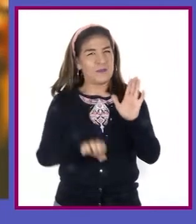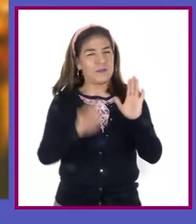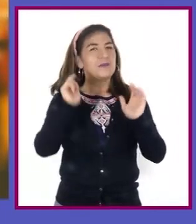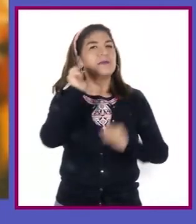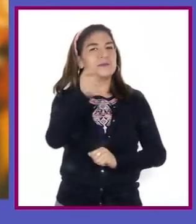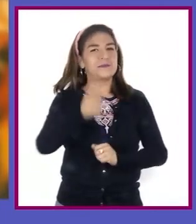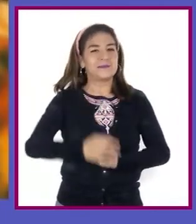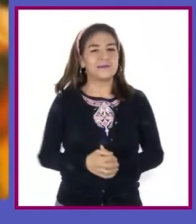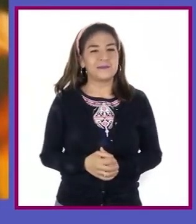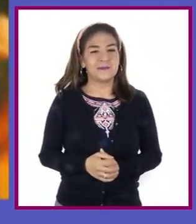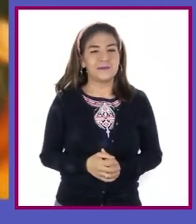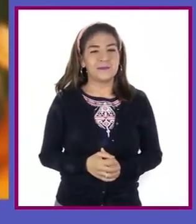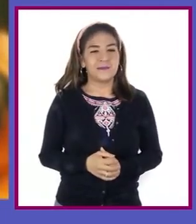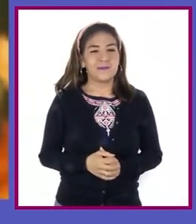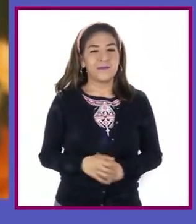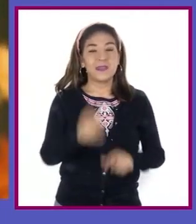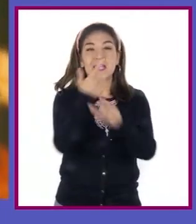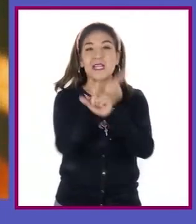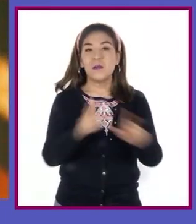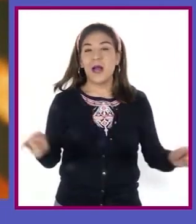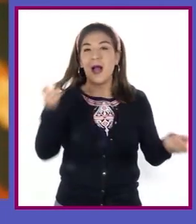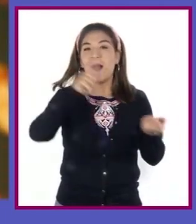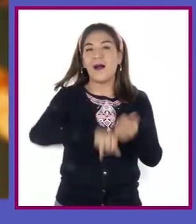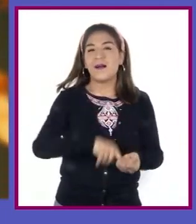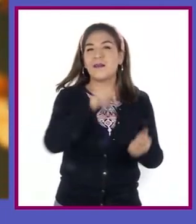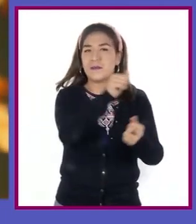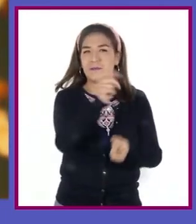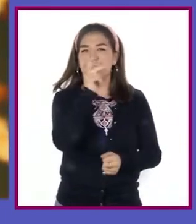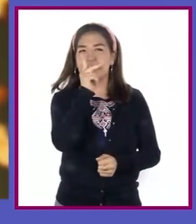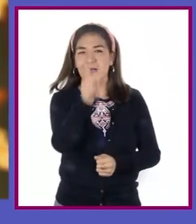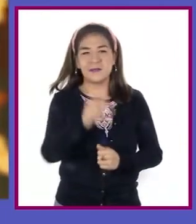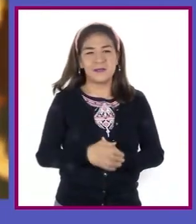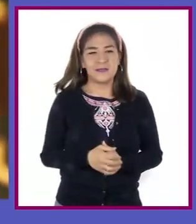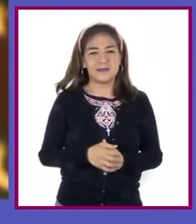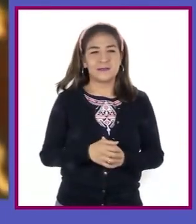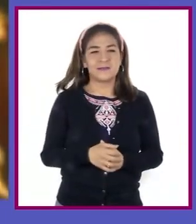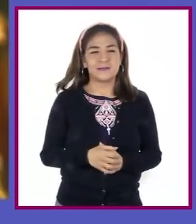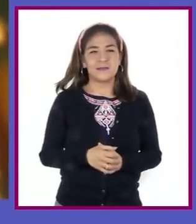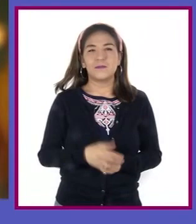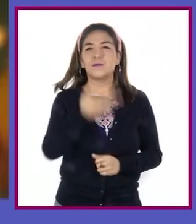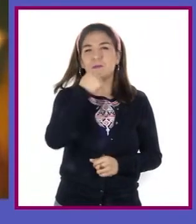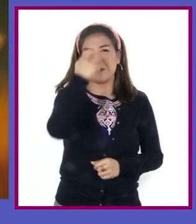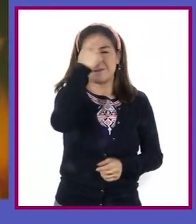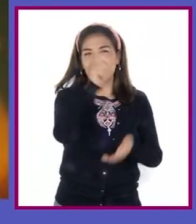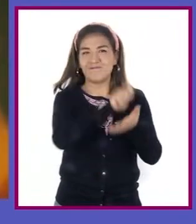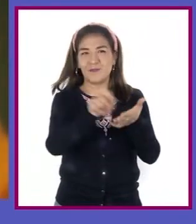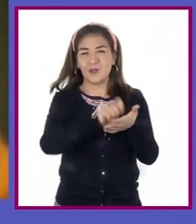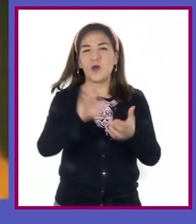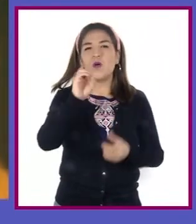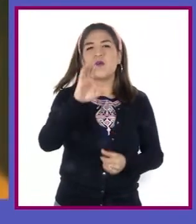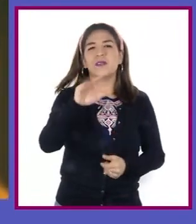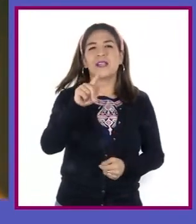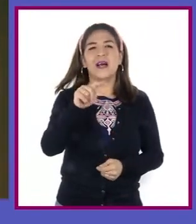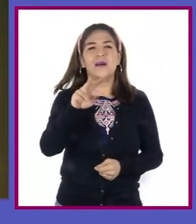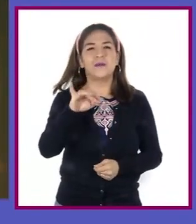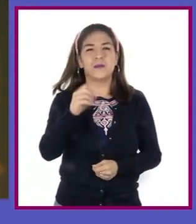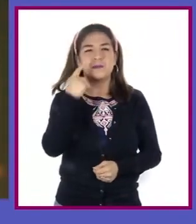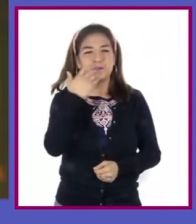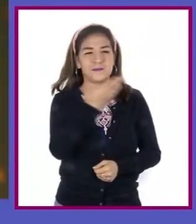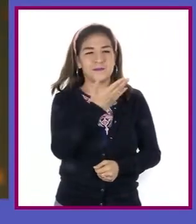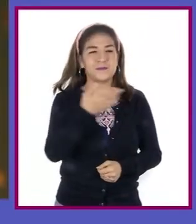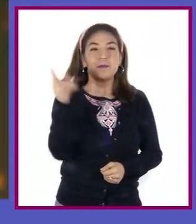es: Libertad bajo palabra. Fragmento. Octavio Paz.